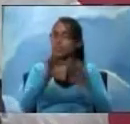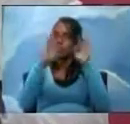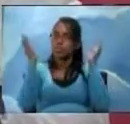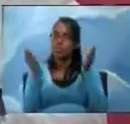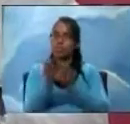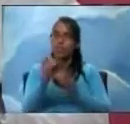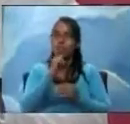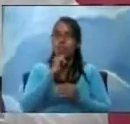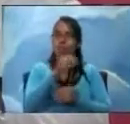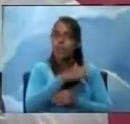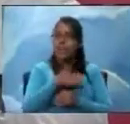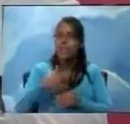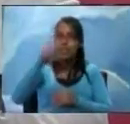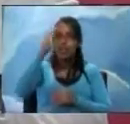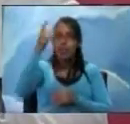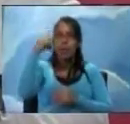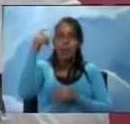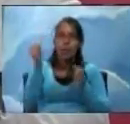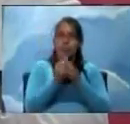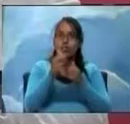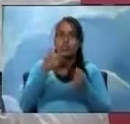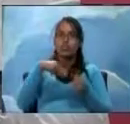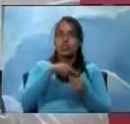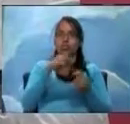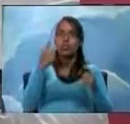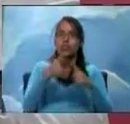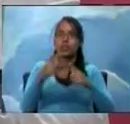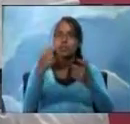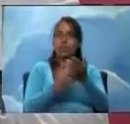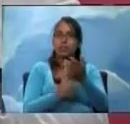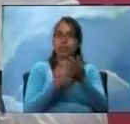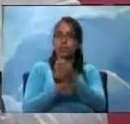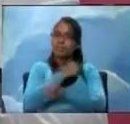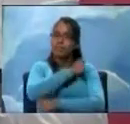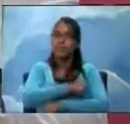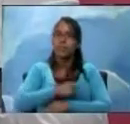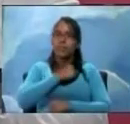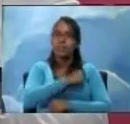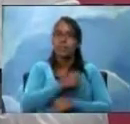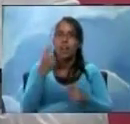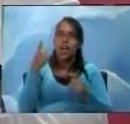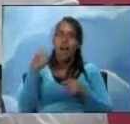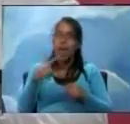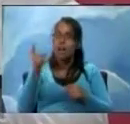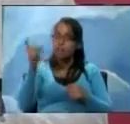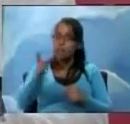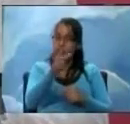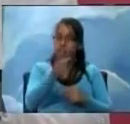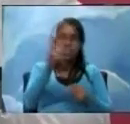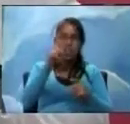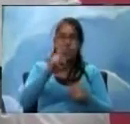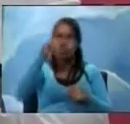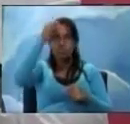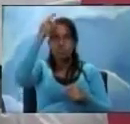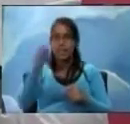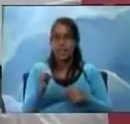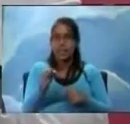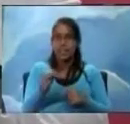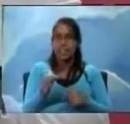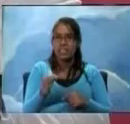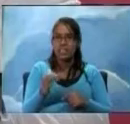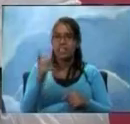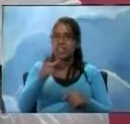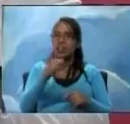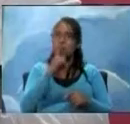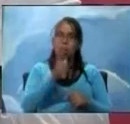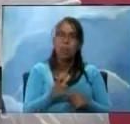del mundo. Es lo que quiere Dios para con nosotros. Pero, hermano, lamentablemente Hay personas que son tan incrédulos, que son